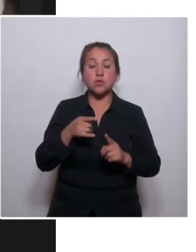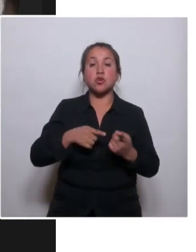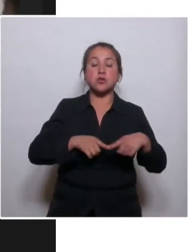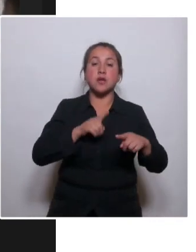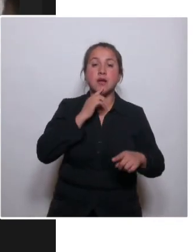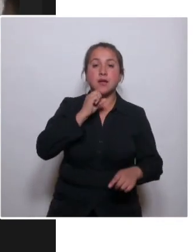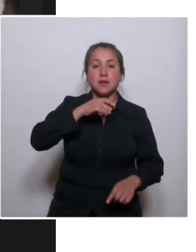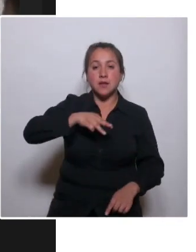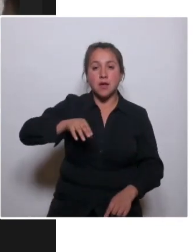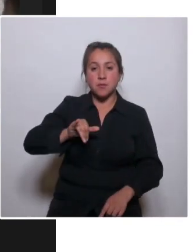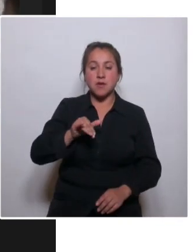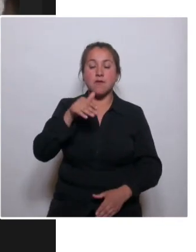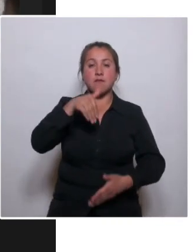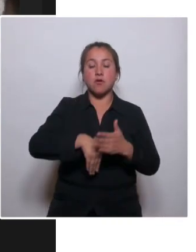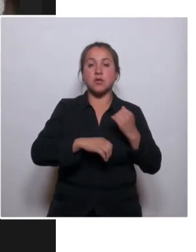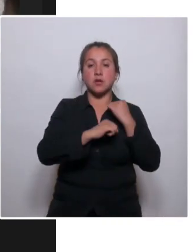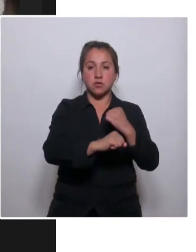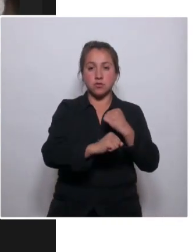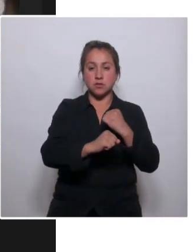En contra. Gracias.